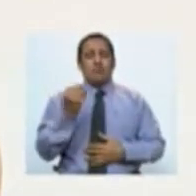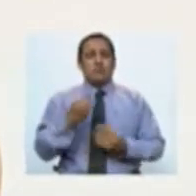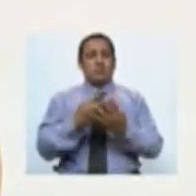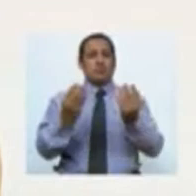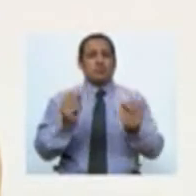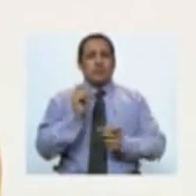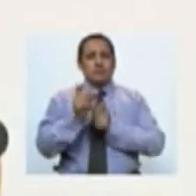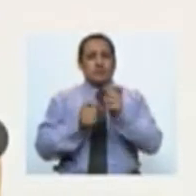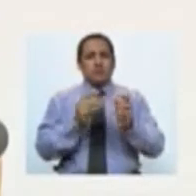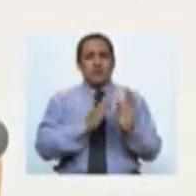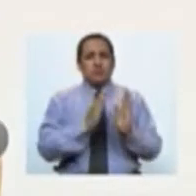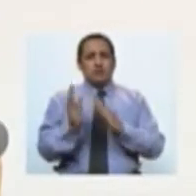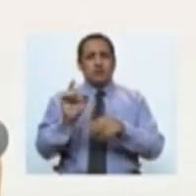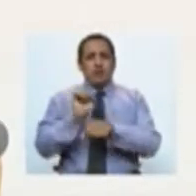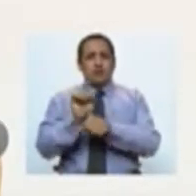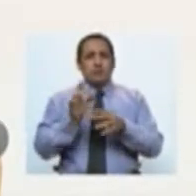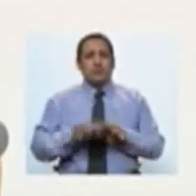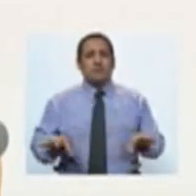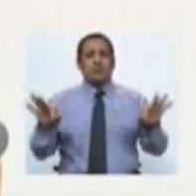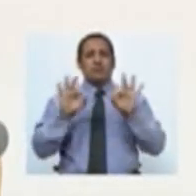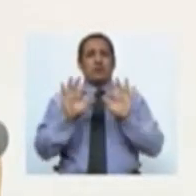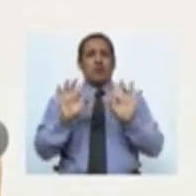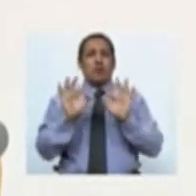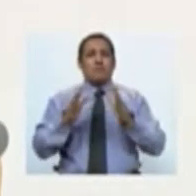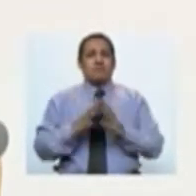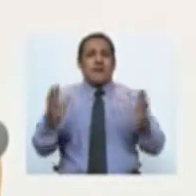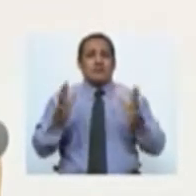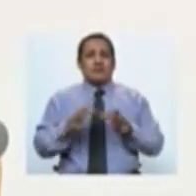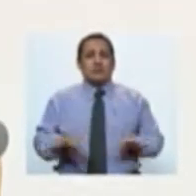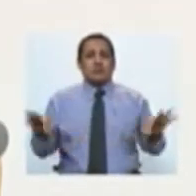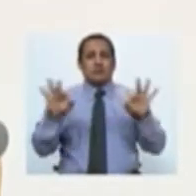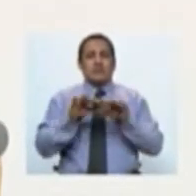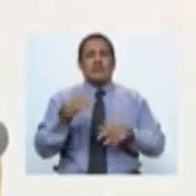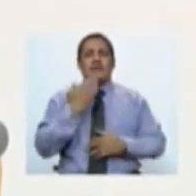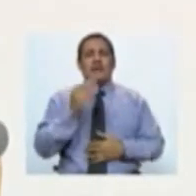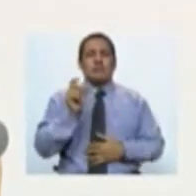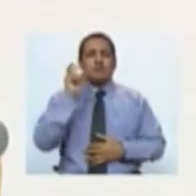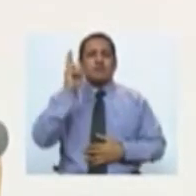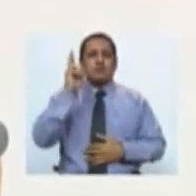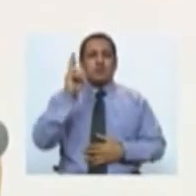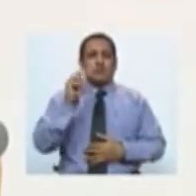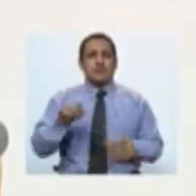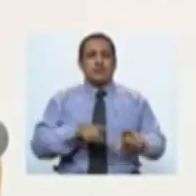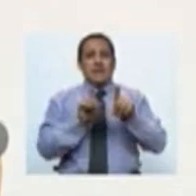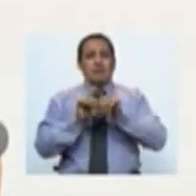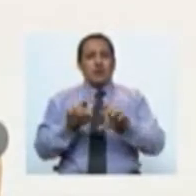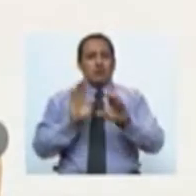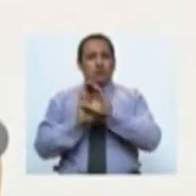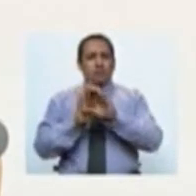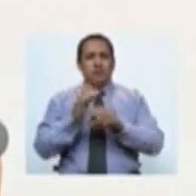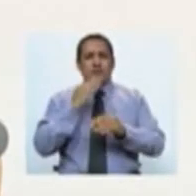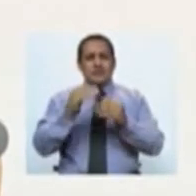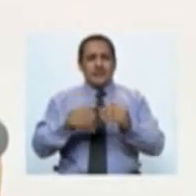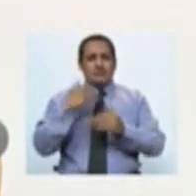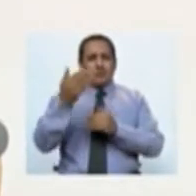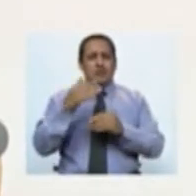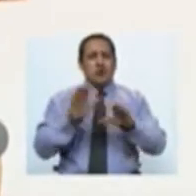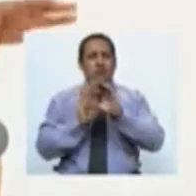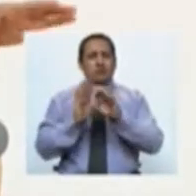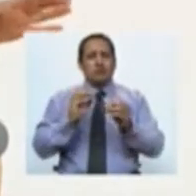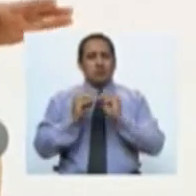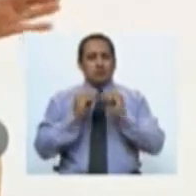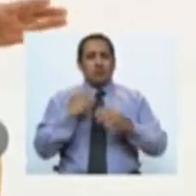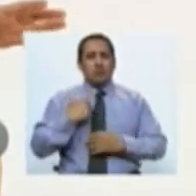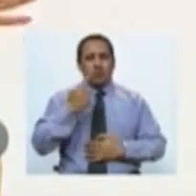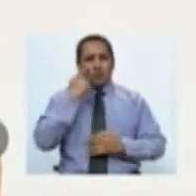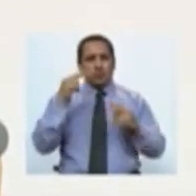para eso el agente del proceso educativo más importante, o uno de los más importantes, es el maestro. Y por eso el constituyente en su momento, y la